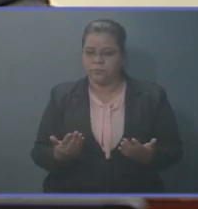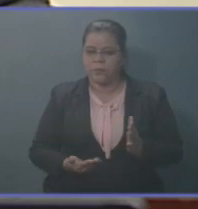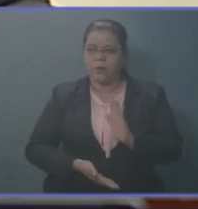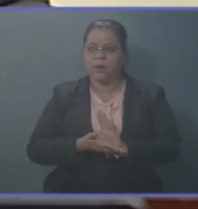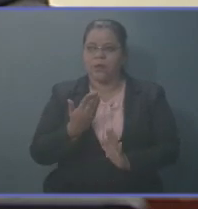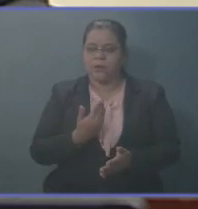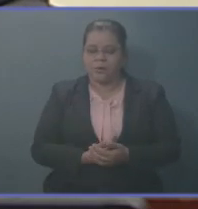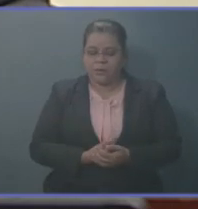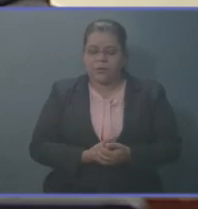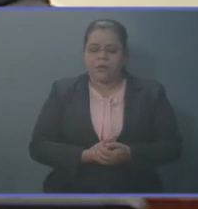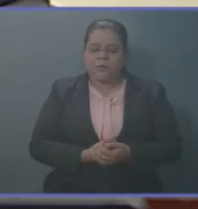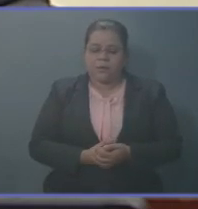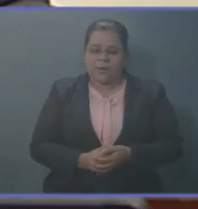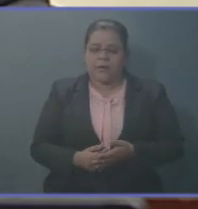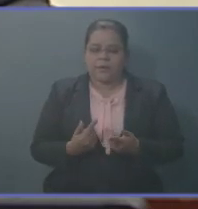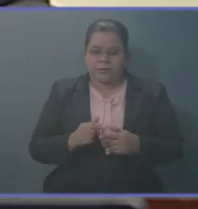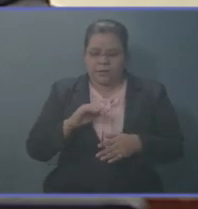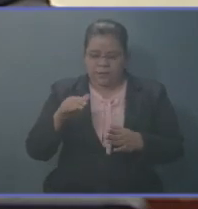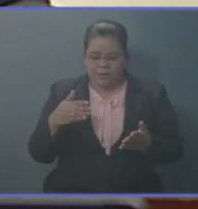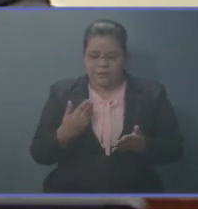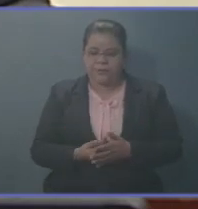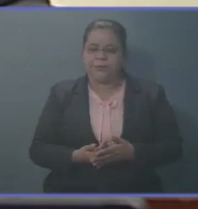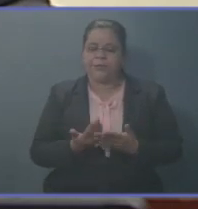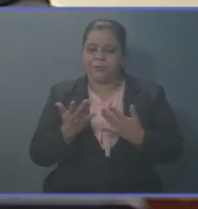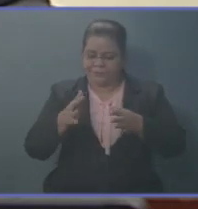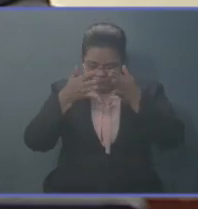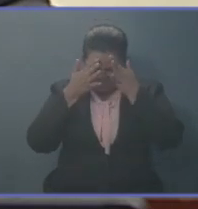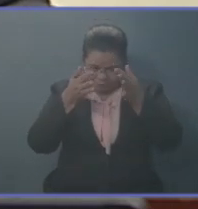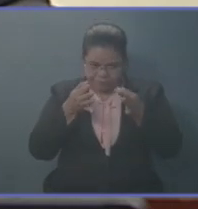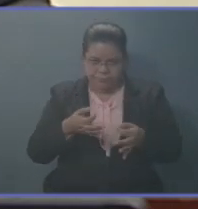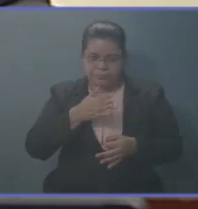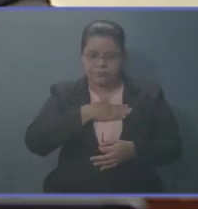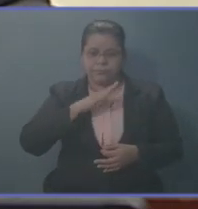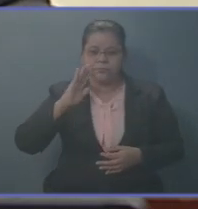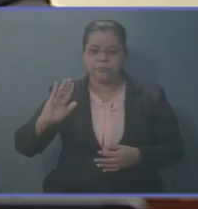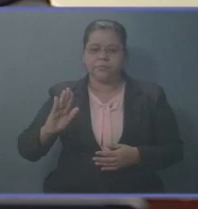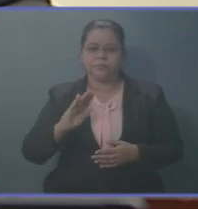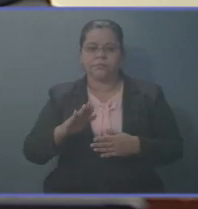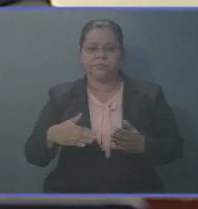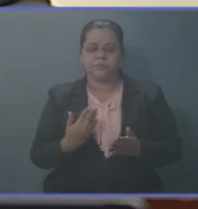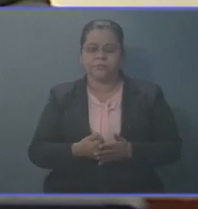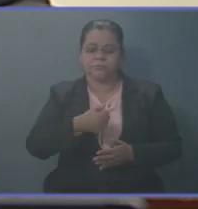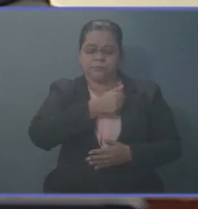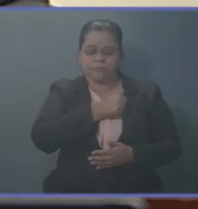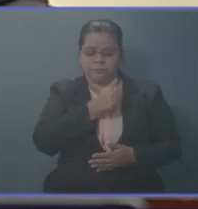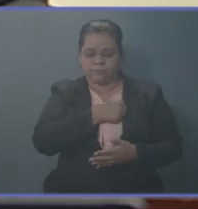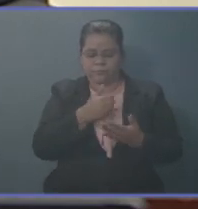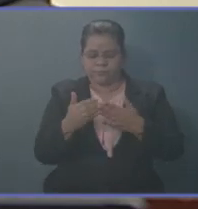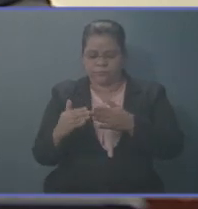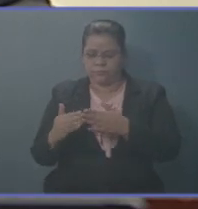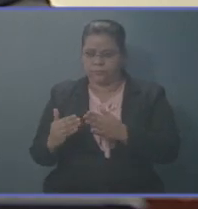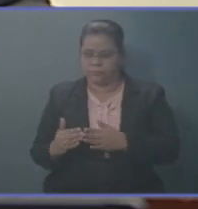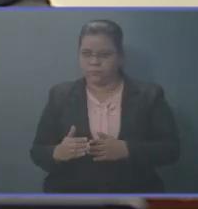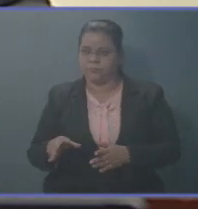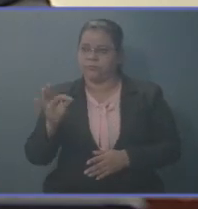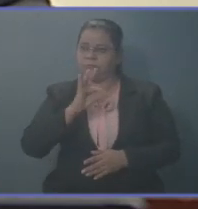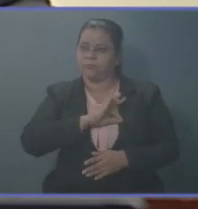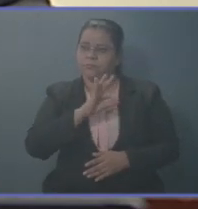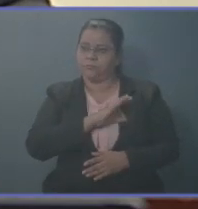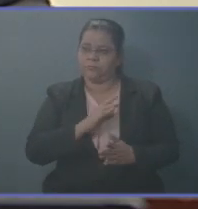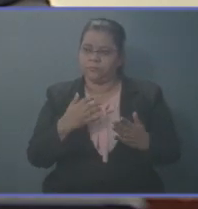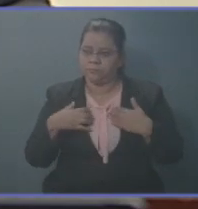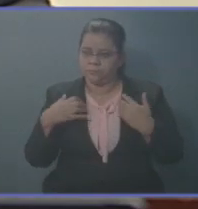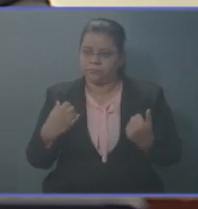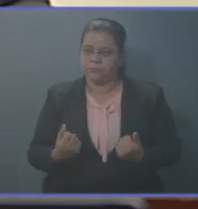a su población. Por ello debe adoptar medidas para el cumplimiento de compromisos, obligaciones y recomendaciones a favor de la salud de